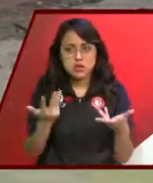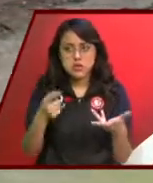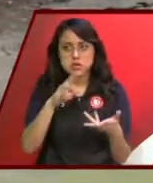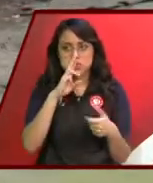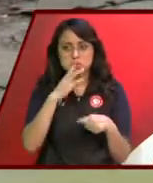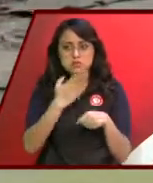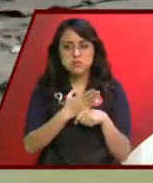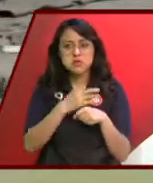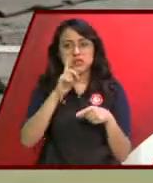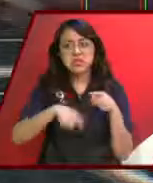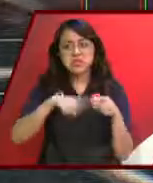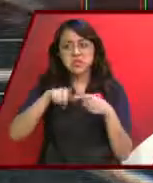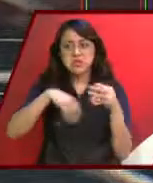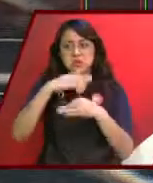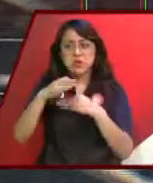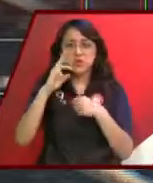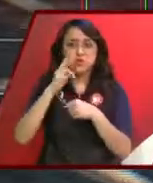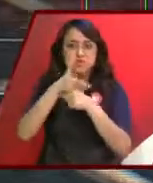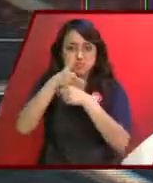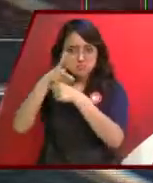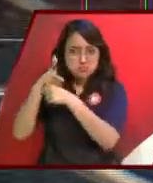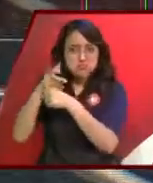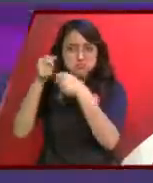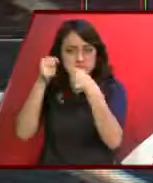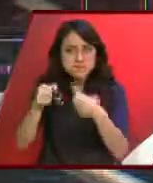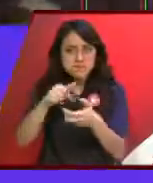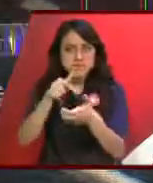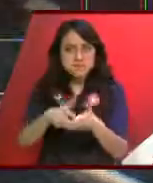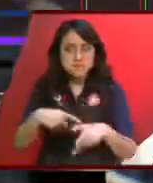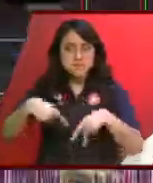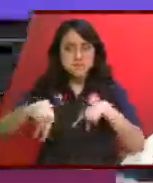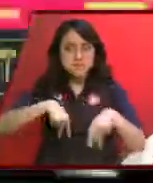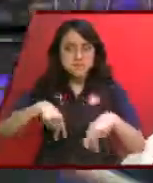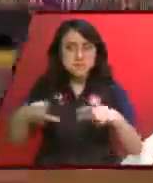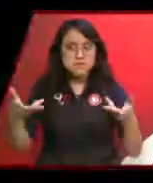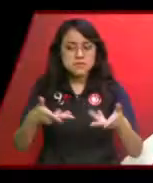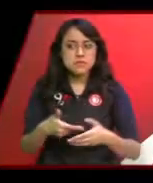de eliminar la evidencia de la cámara de seguridad de la cancha.